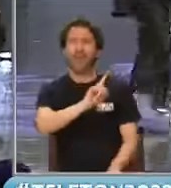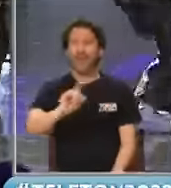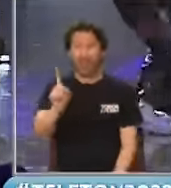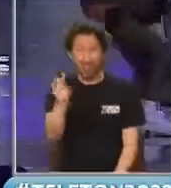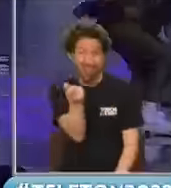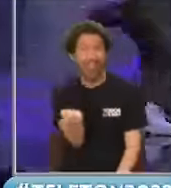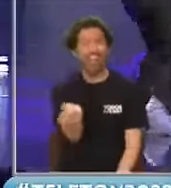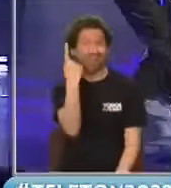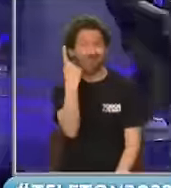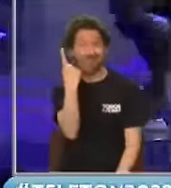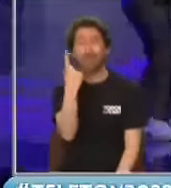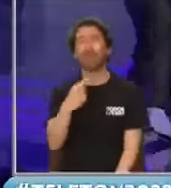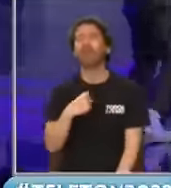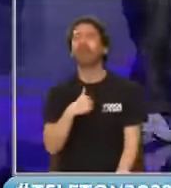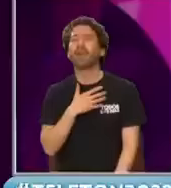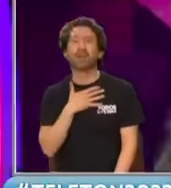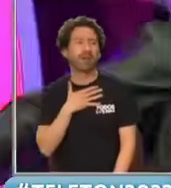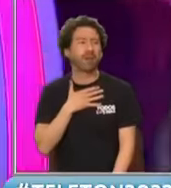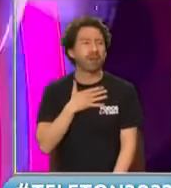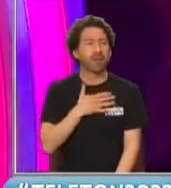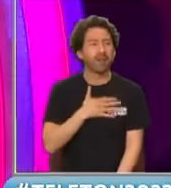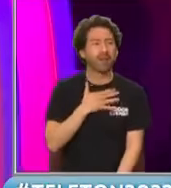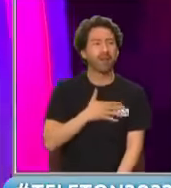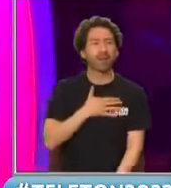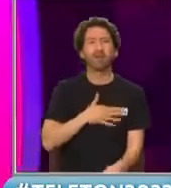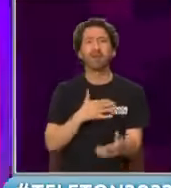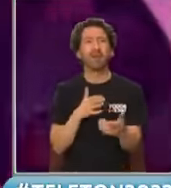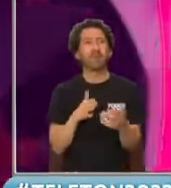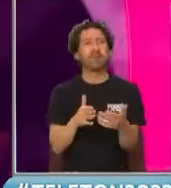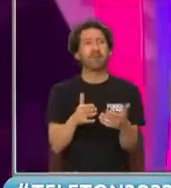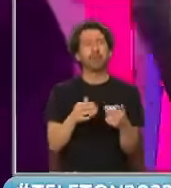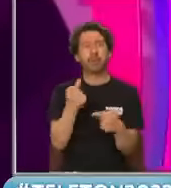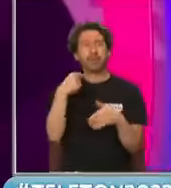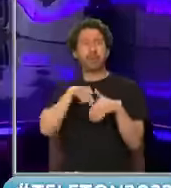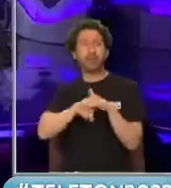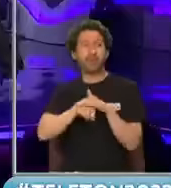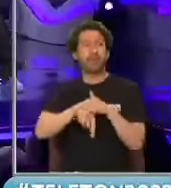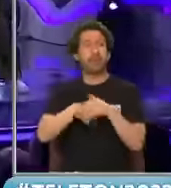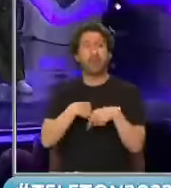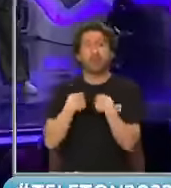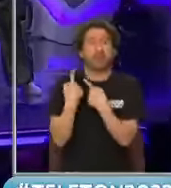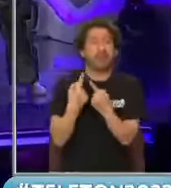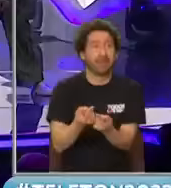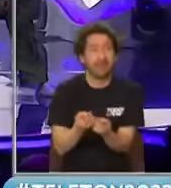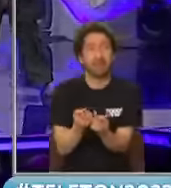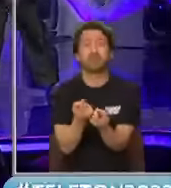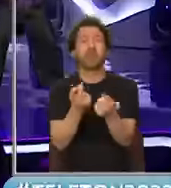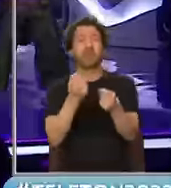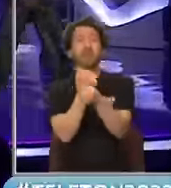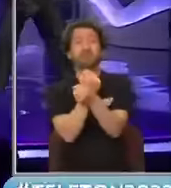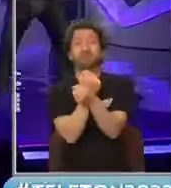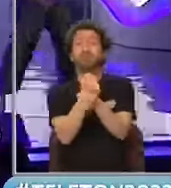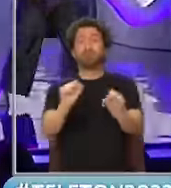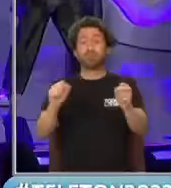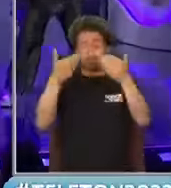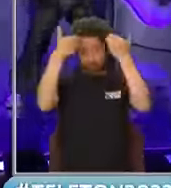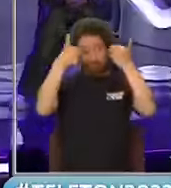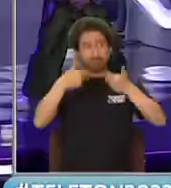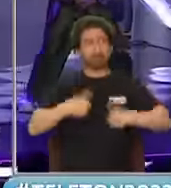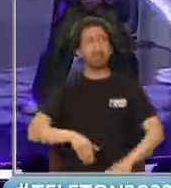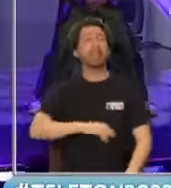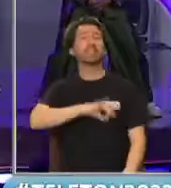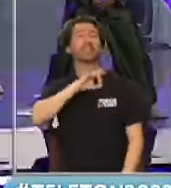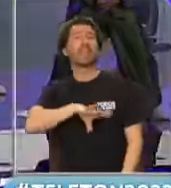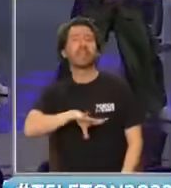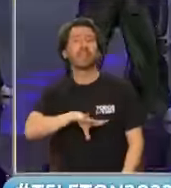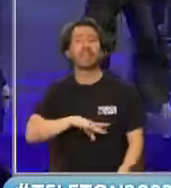¿Cachai? Pa' mí me puse más buena, pa' dentro y pa' afuera, rompí las cadenas. Esta es la nena chilena que